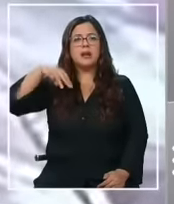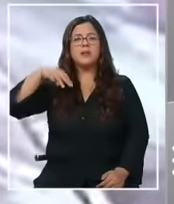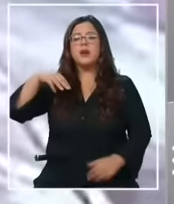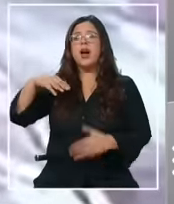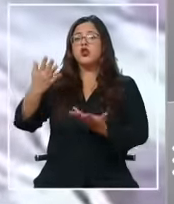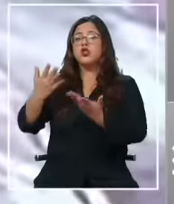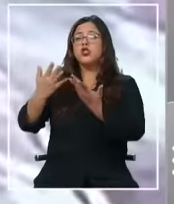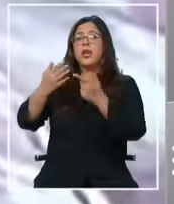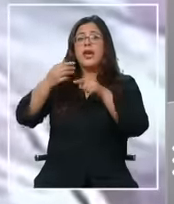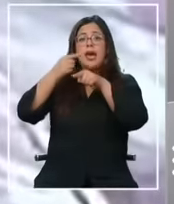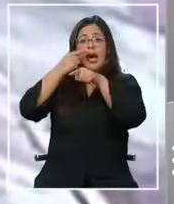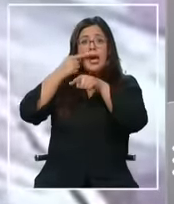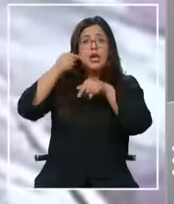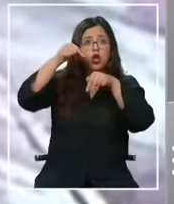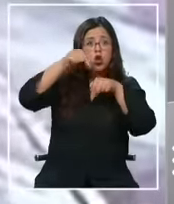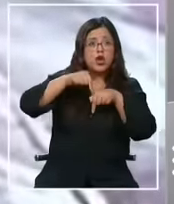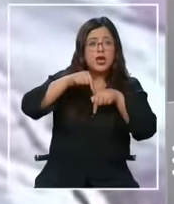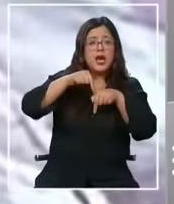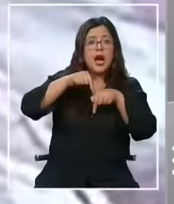a Colombia.